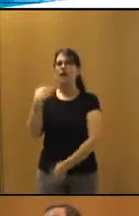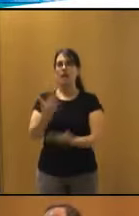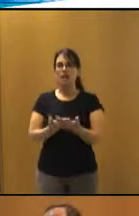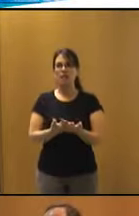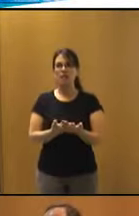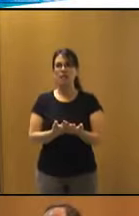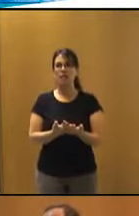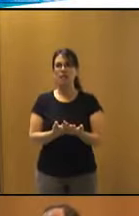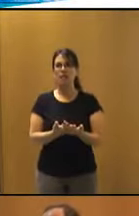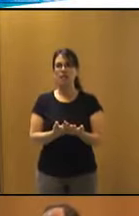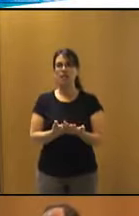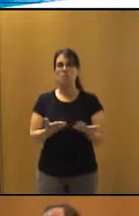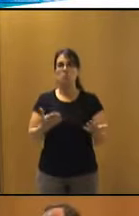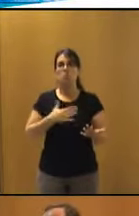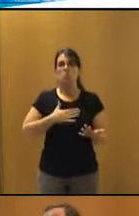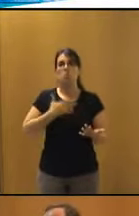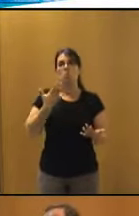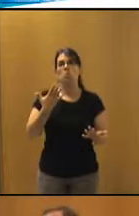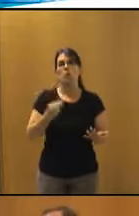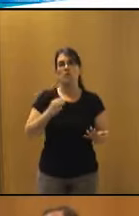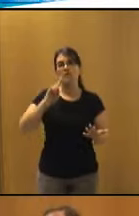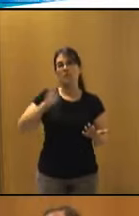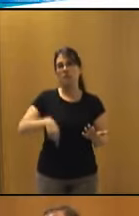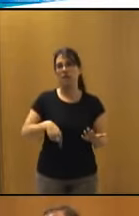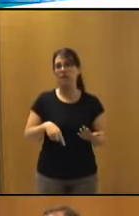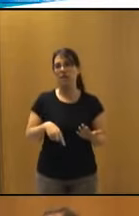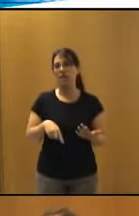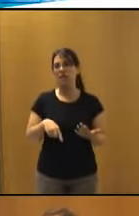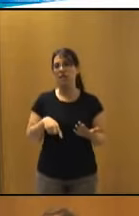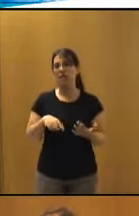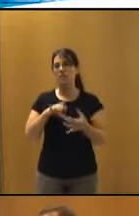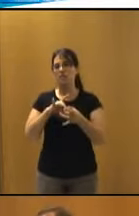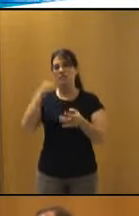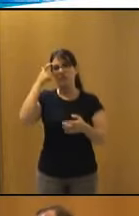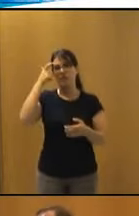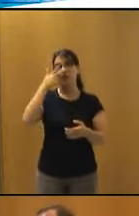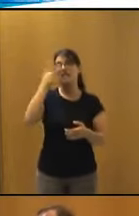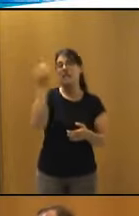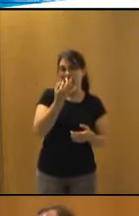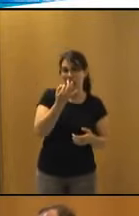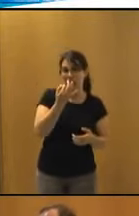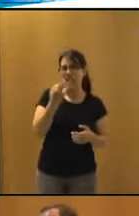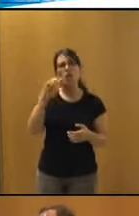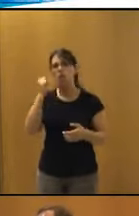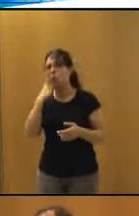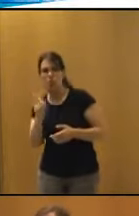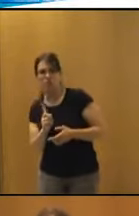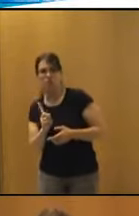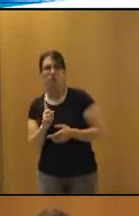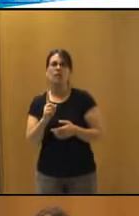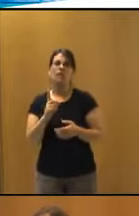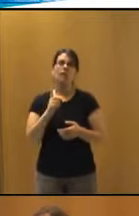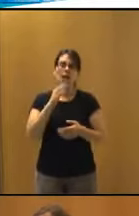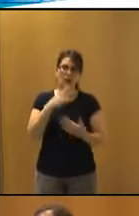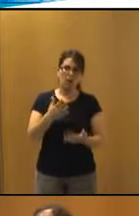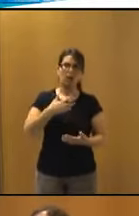y a lo mejor justamente identificar qué es lo que les interesa y que de momento no encuentran.